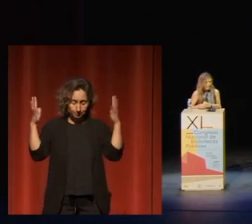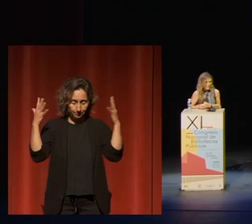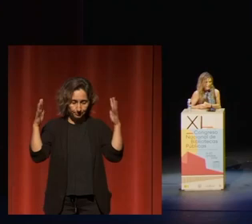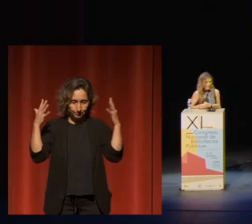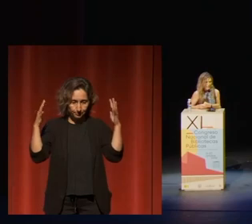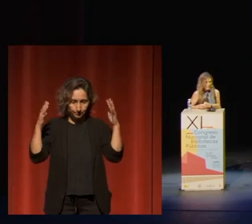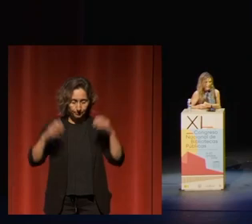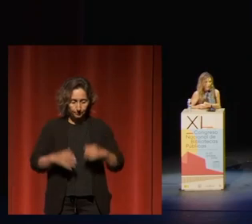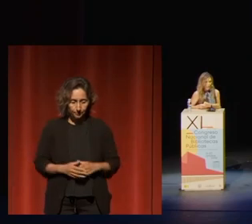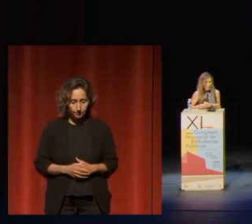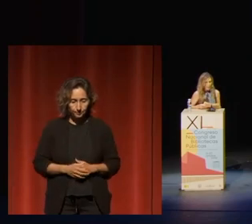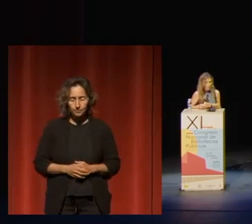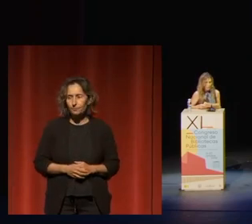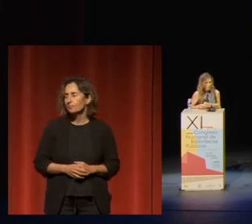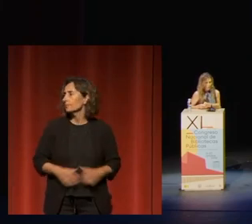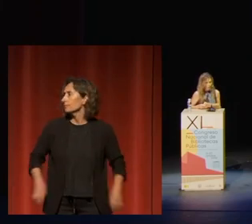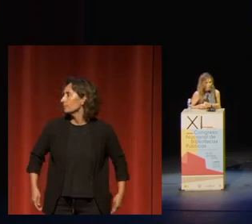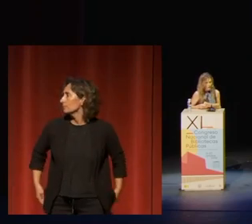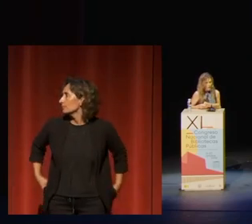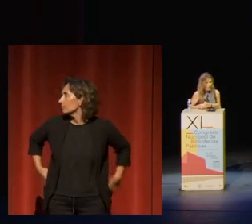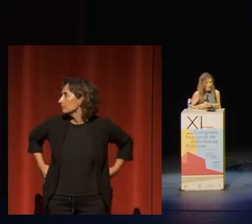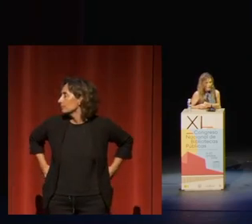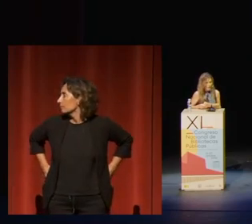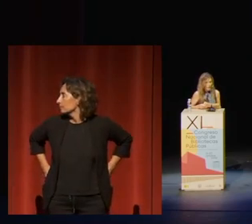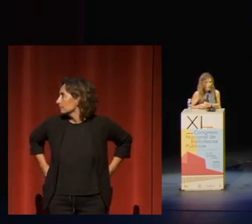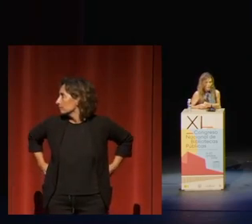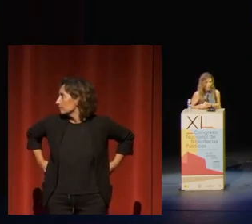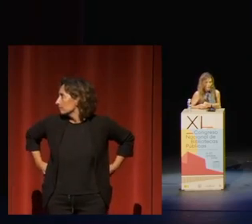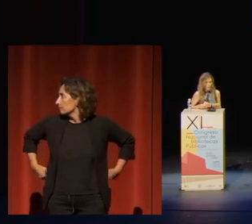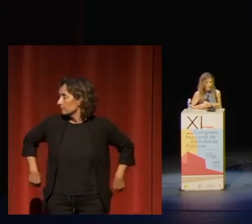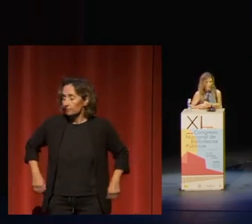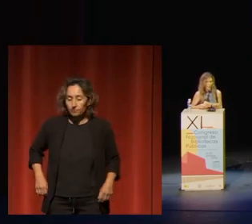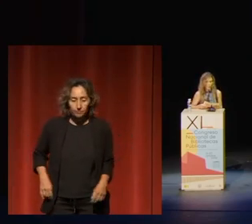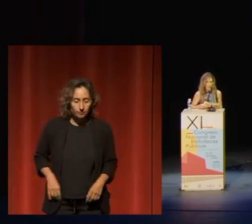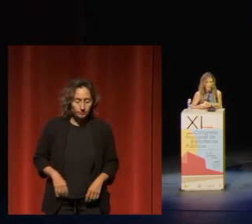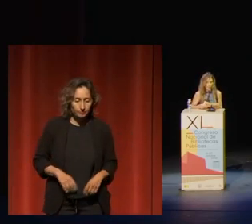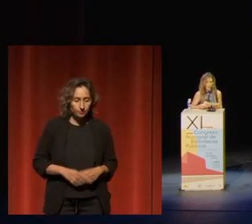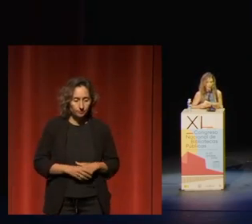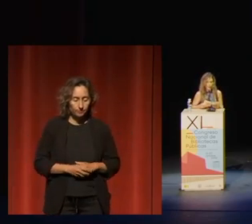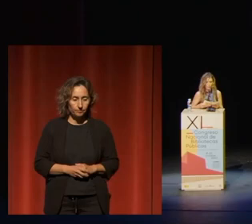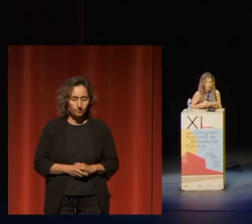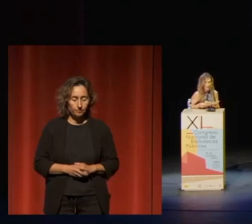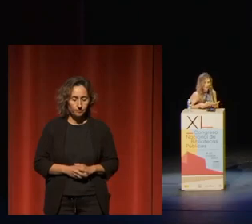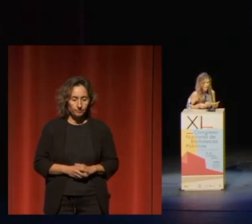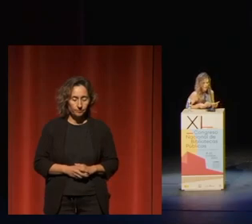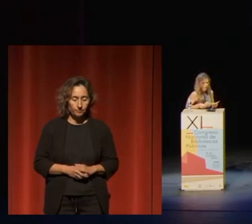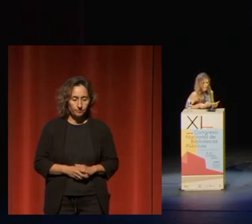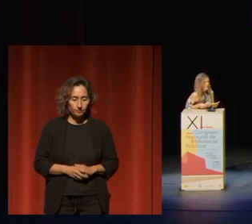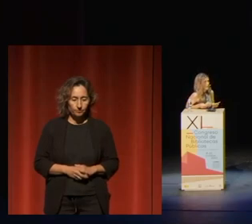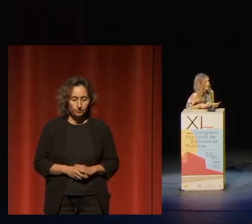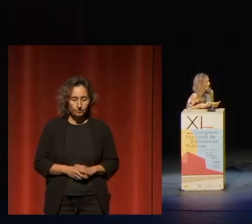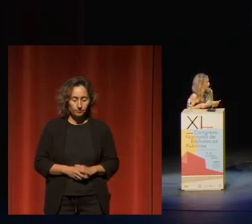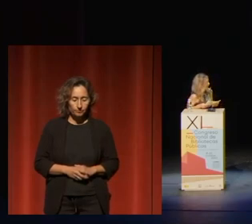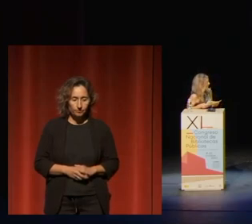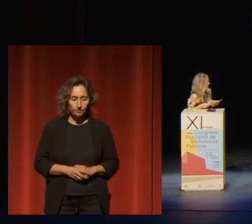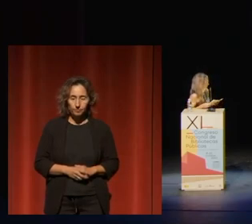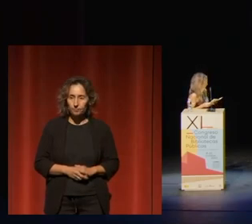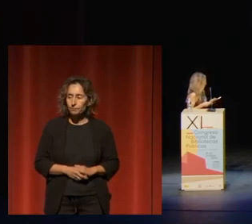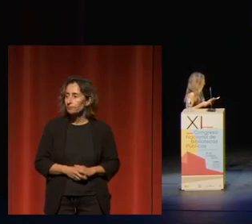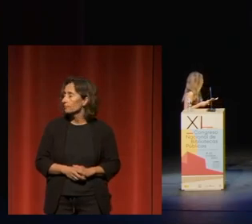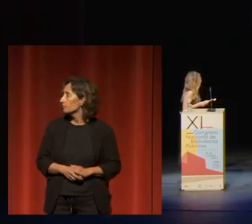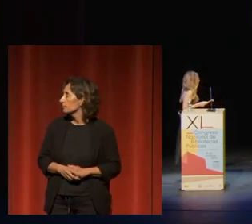sentar y comenzamos con Natalia Arroyo Vázquez el personal de las bibliotecas públicas españolas en las zonas